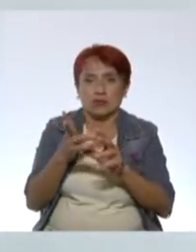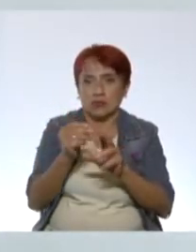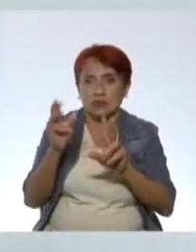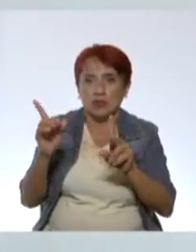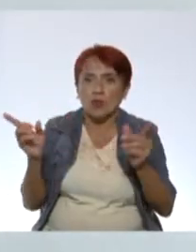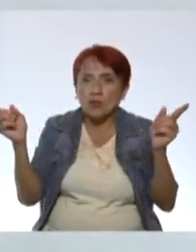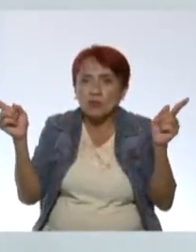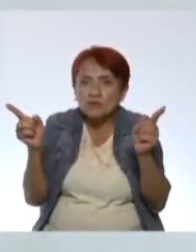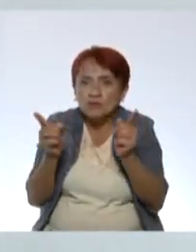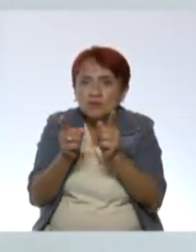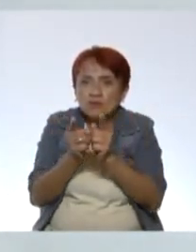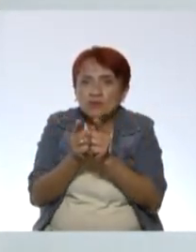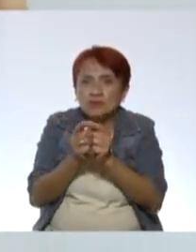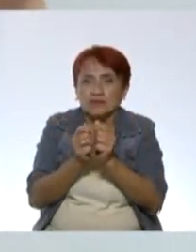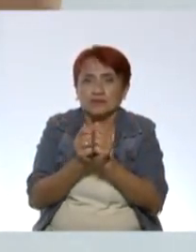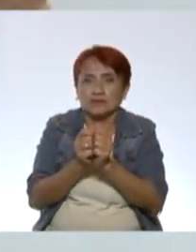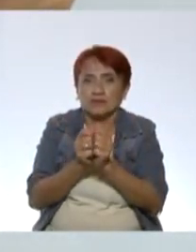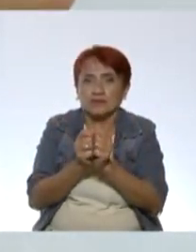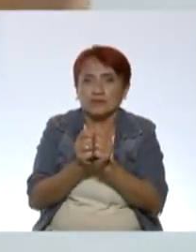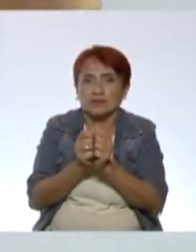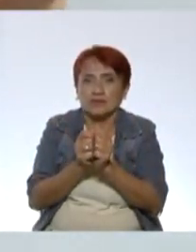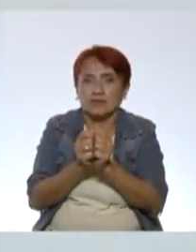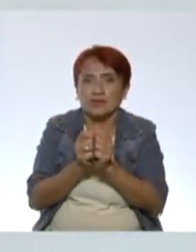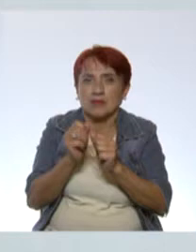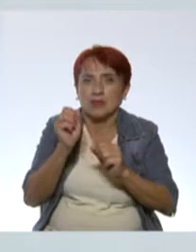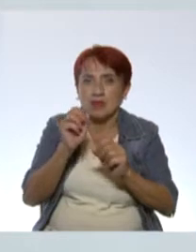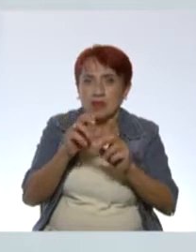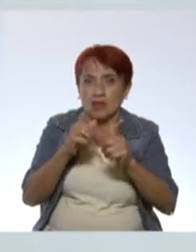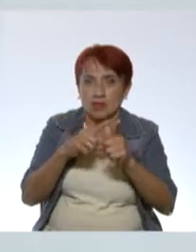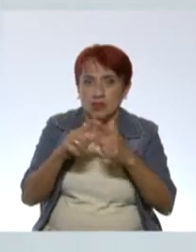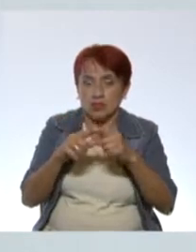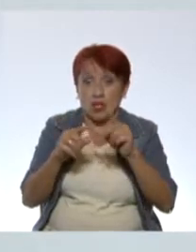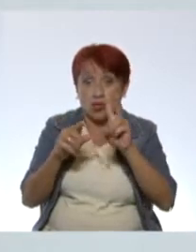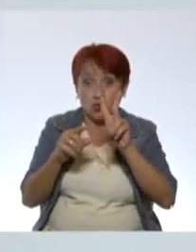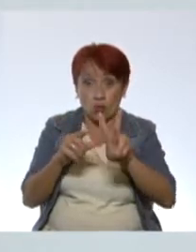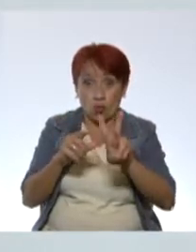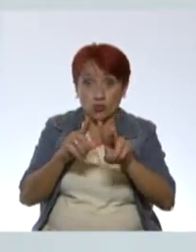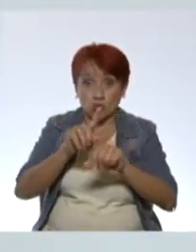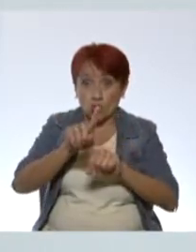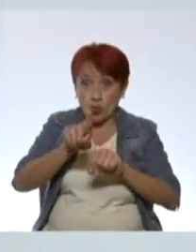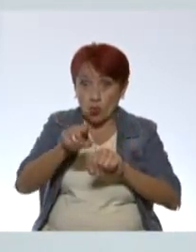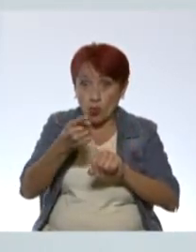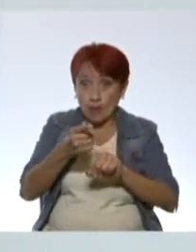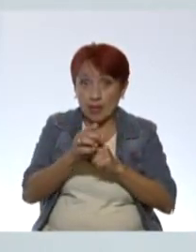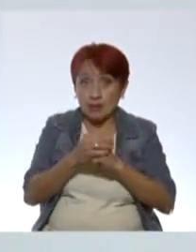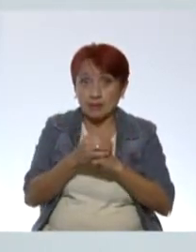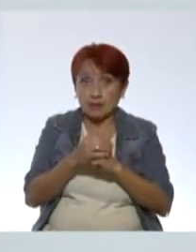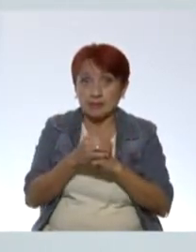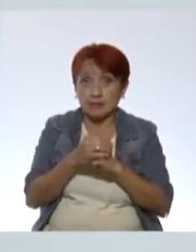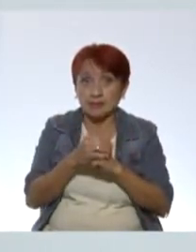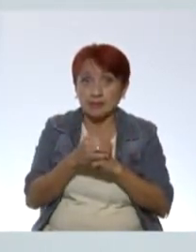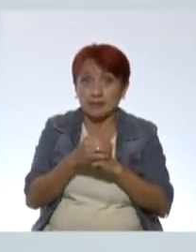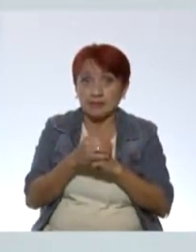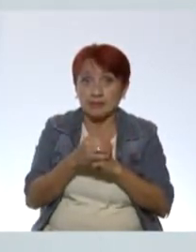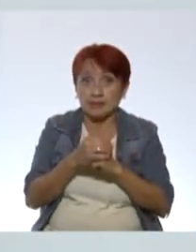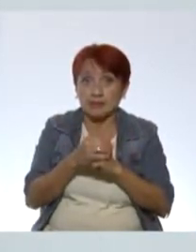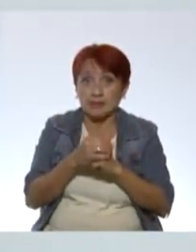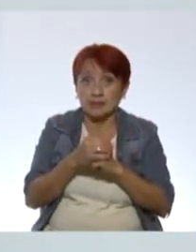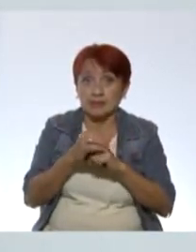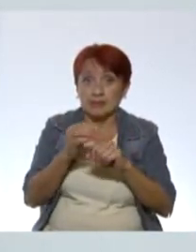251, 251, 251. La expresión sigue siendo